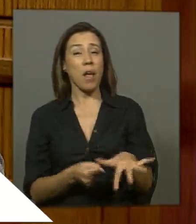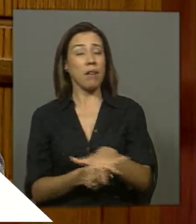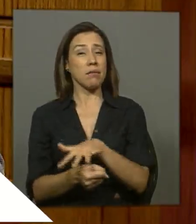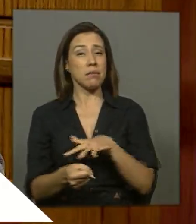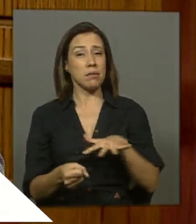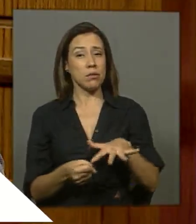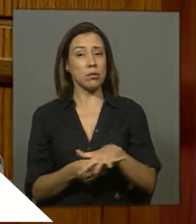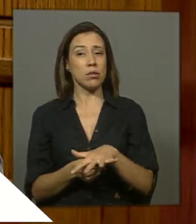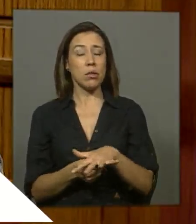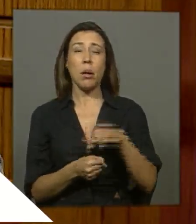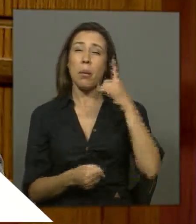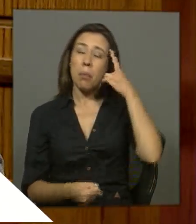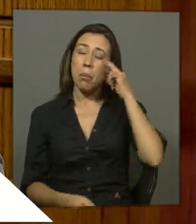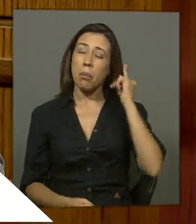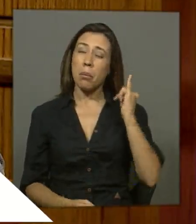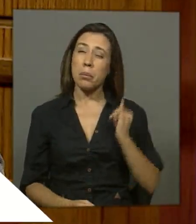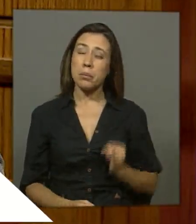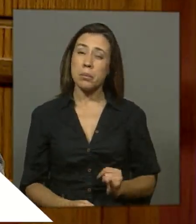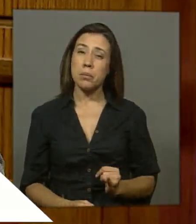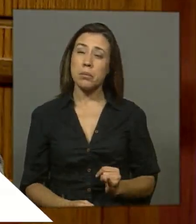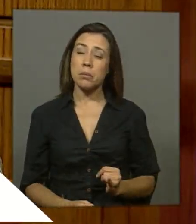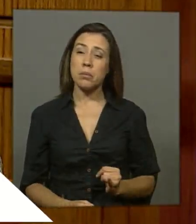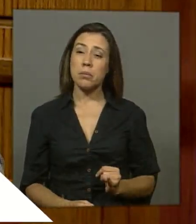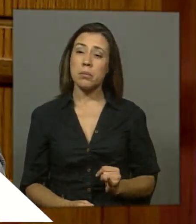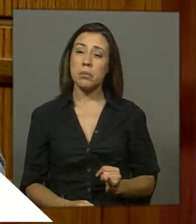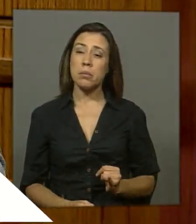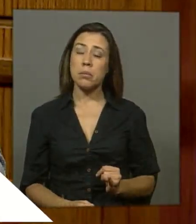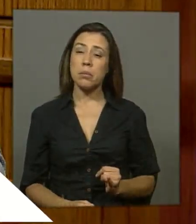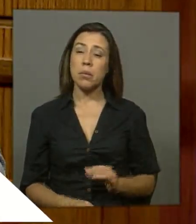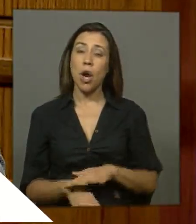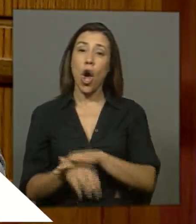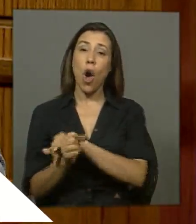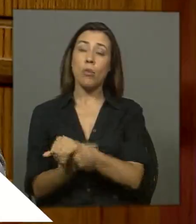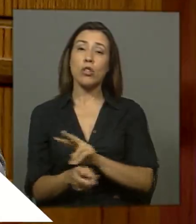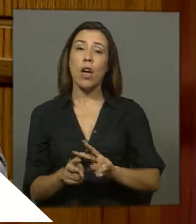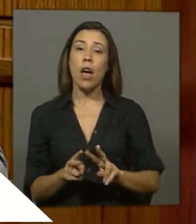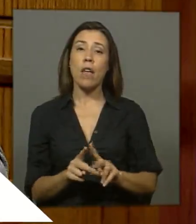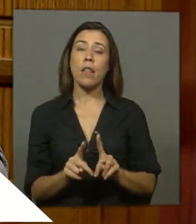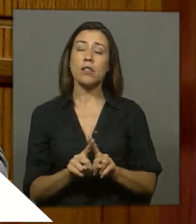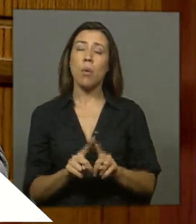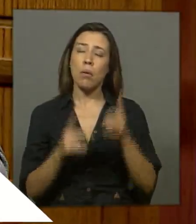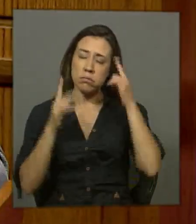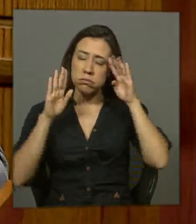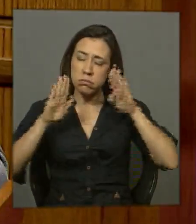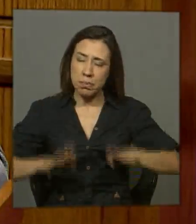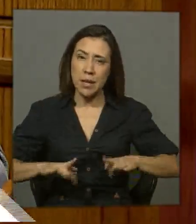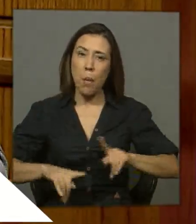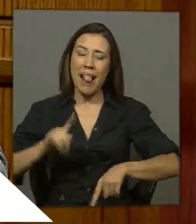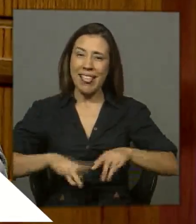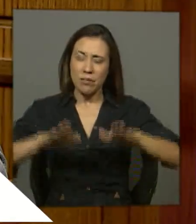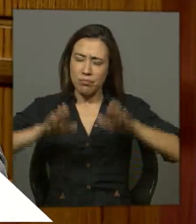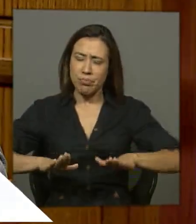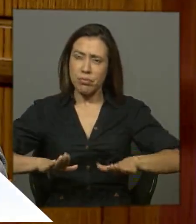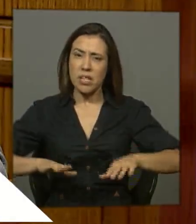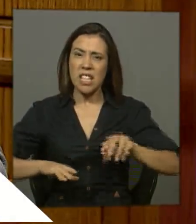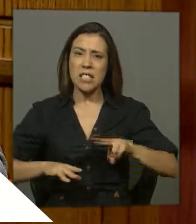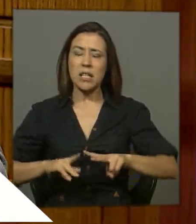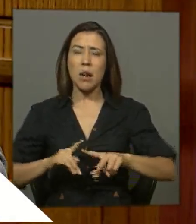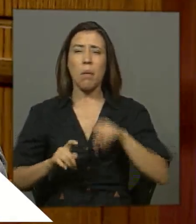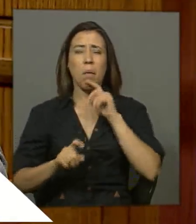situaciones pero siempre la oposición tiene que hacerlo con los pies bien puestos sobre el suelo sin